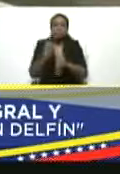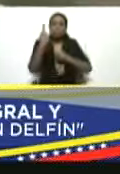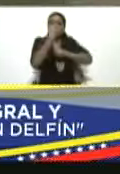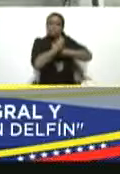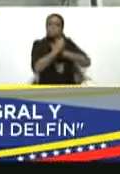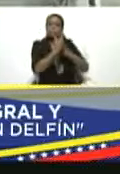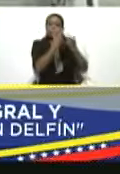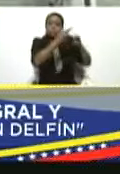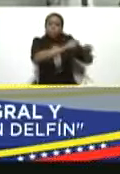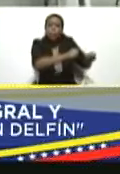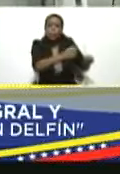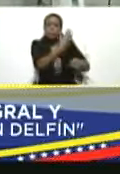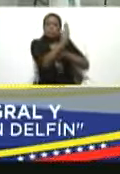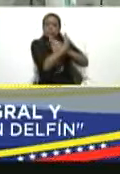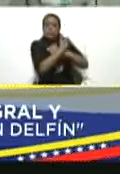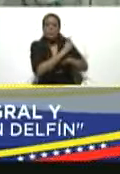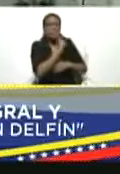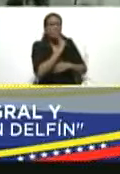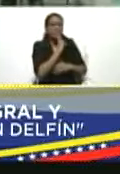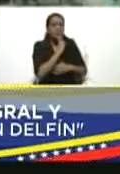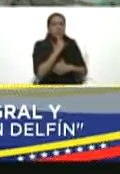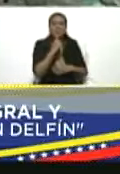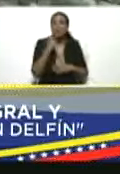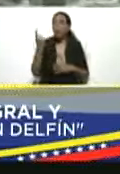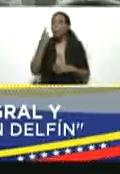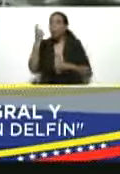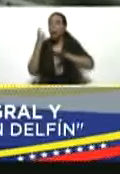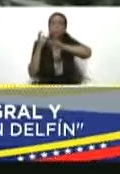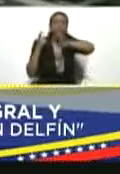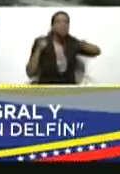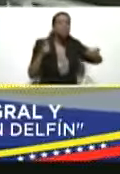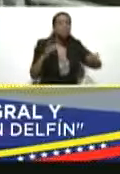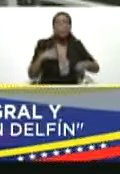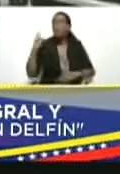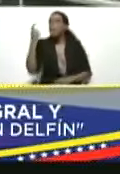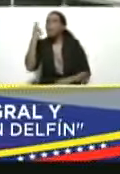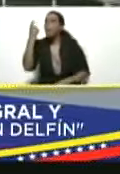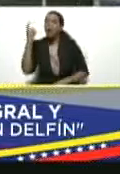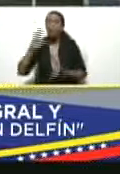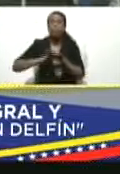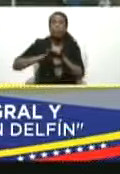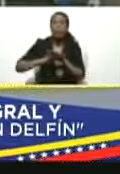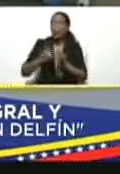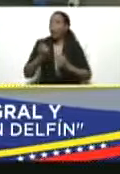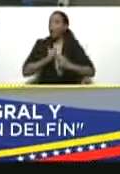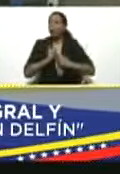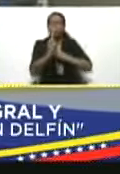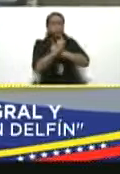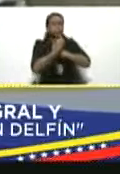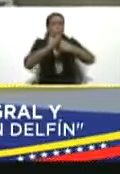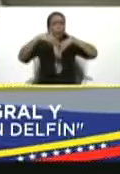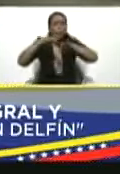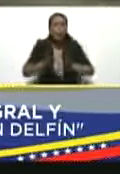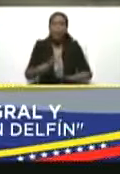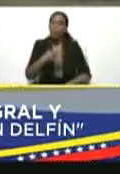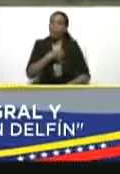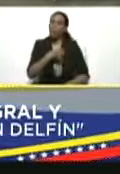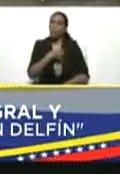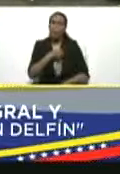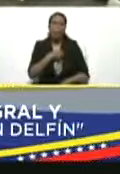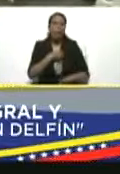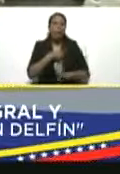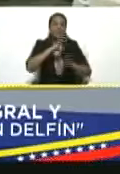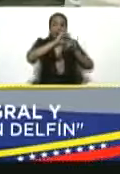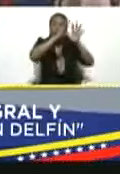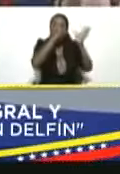sanción criminal una solución genial no han podido pararnos no pudieron en las